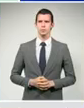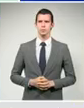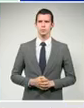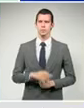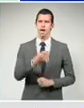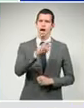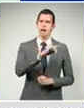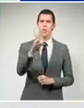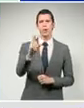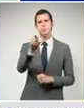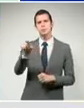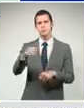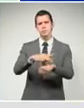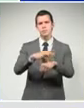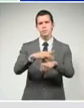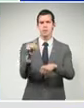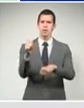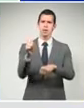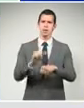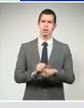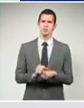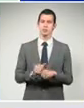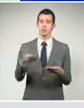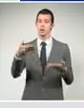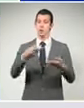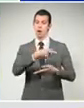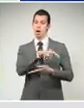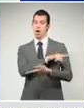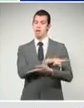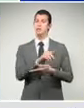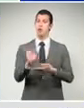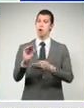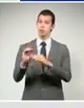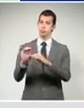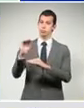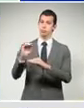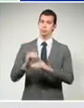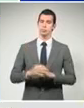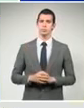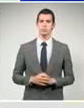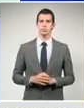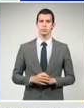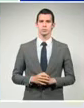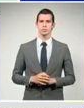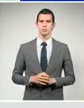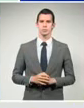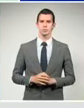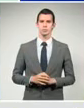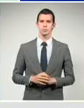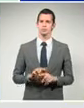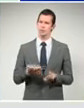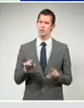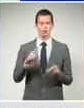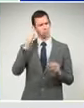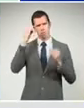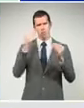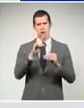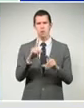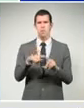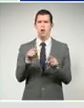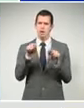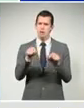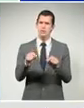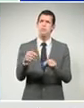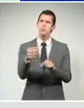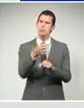casos estamos hablando de 8 más que el día anterior, pero de todas formas es un municipio que las cifras